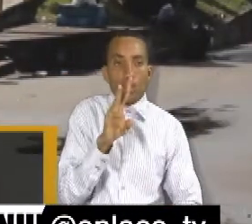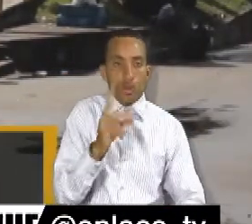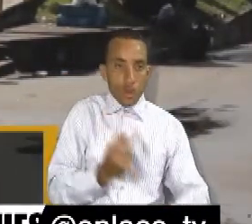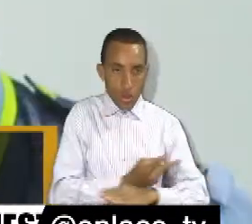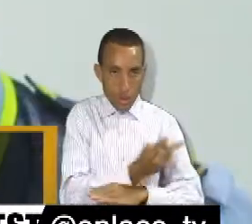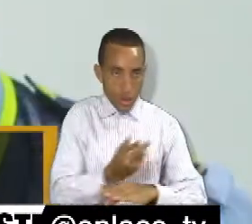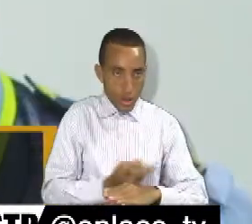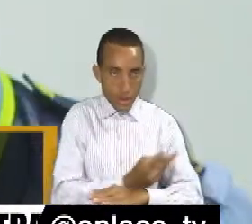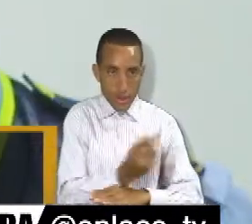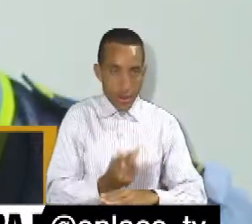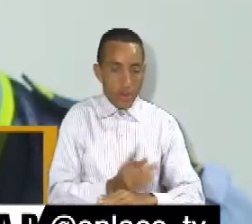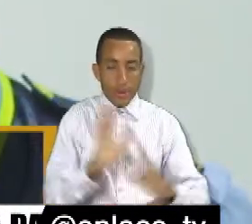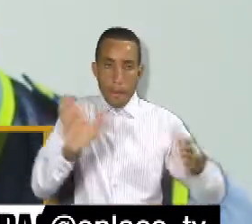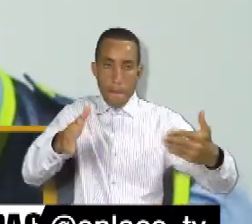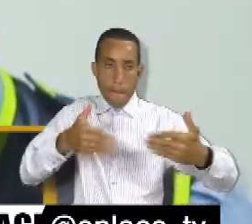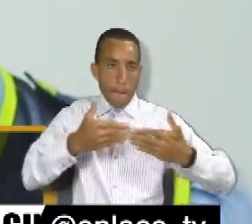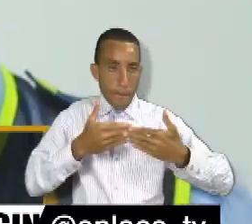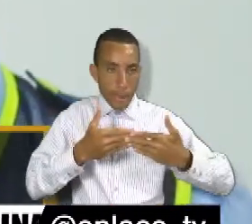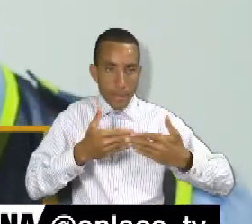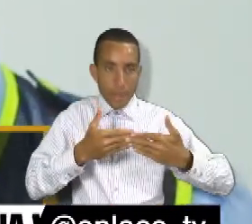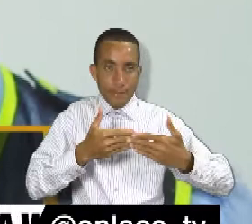sentidos viales. Se hace con el ánimo de